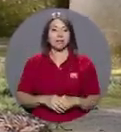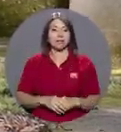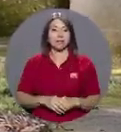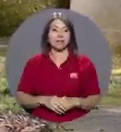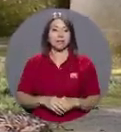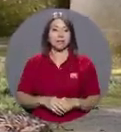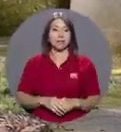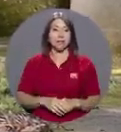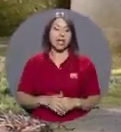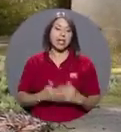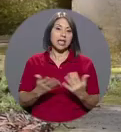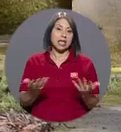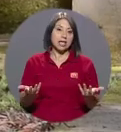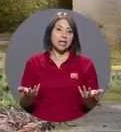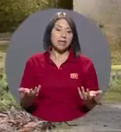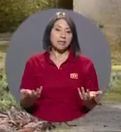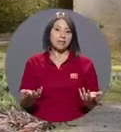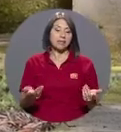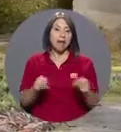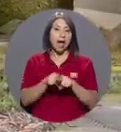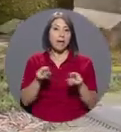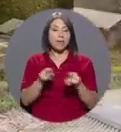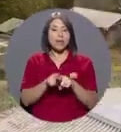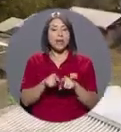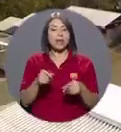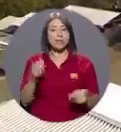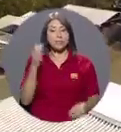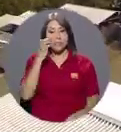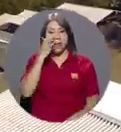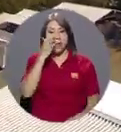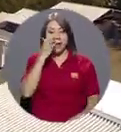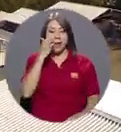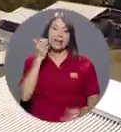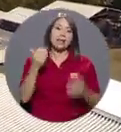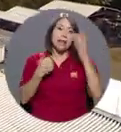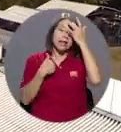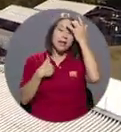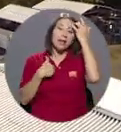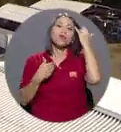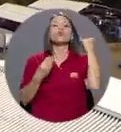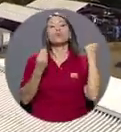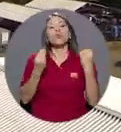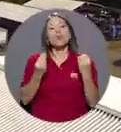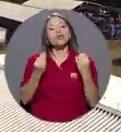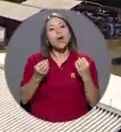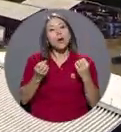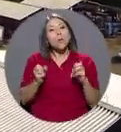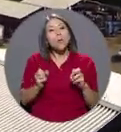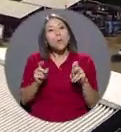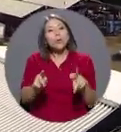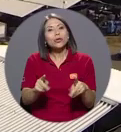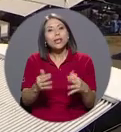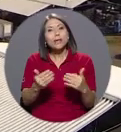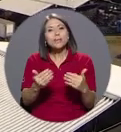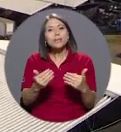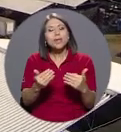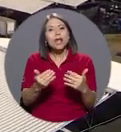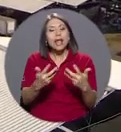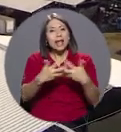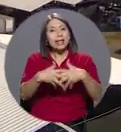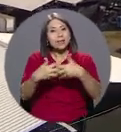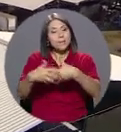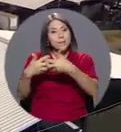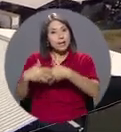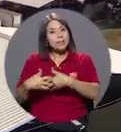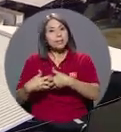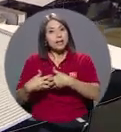mayores, más grandes. Y también tenemos grande potencial, como se dice,